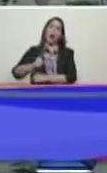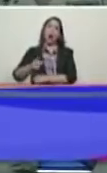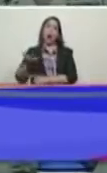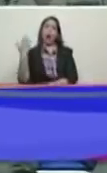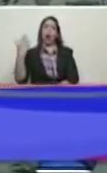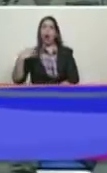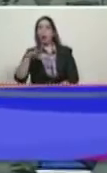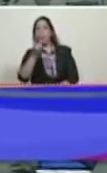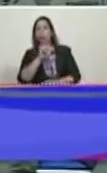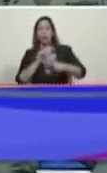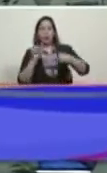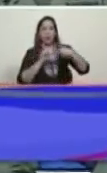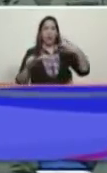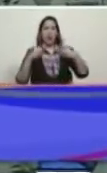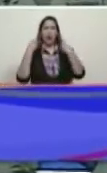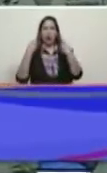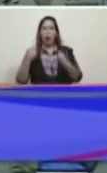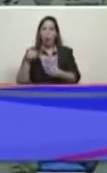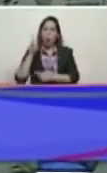cómo desde Washington aumentaron